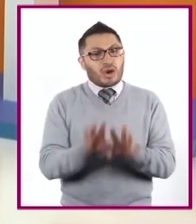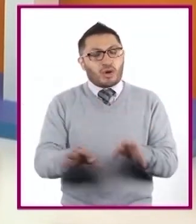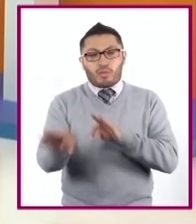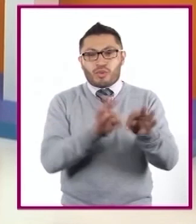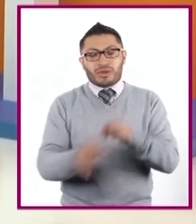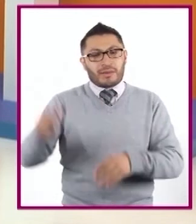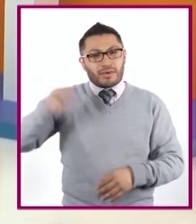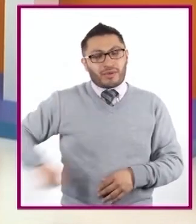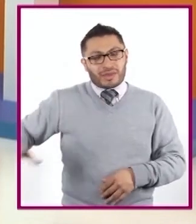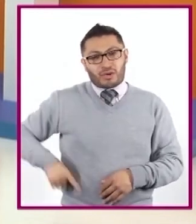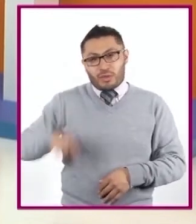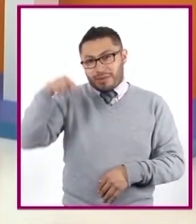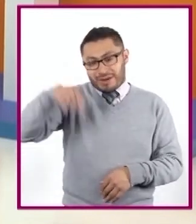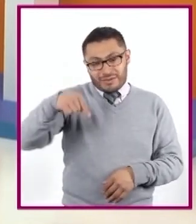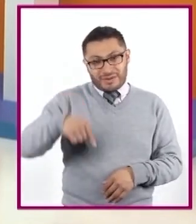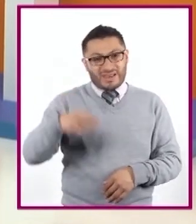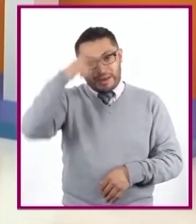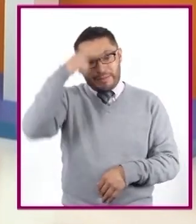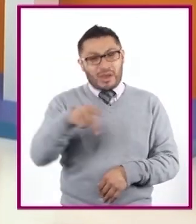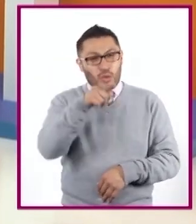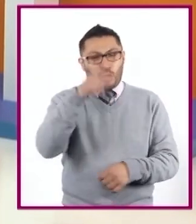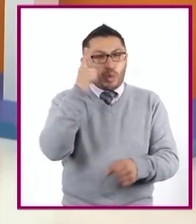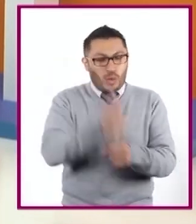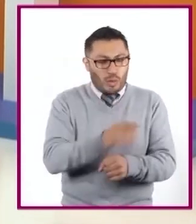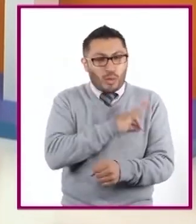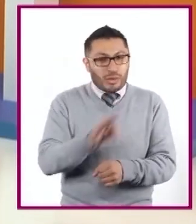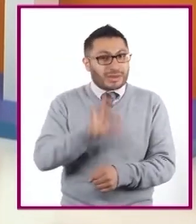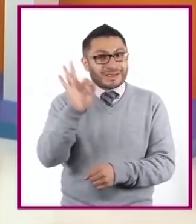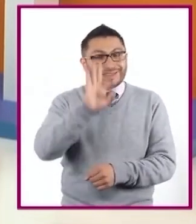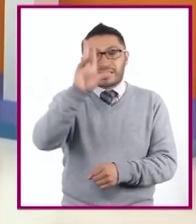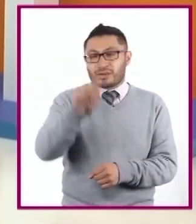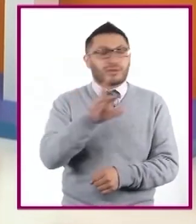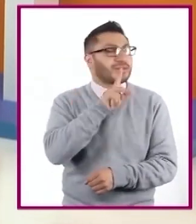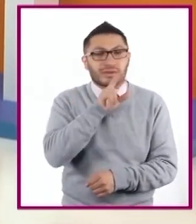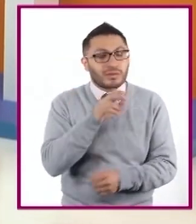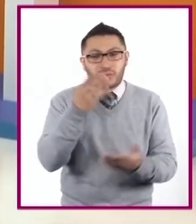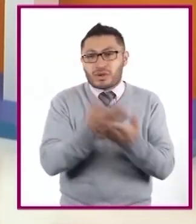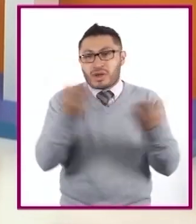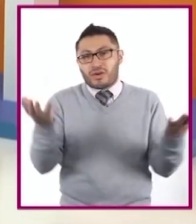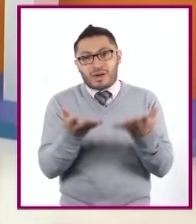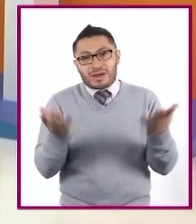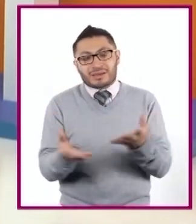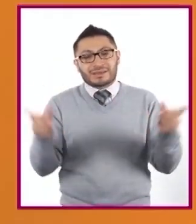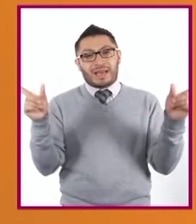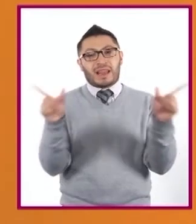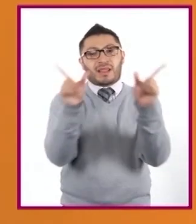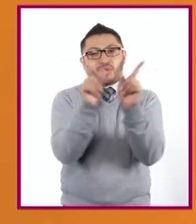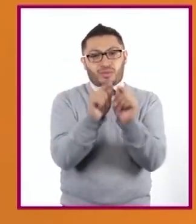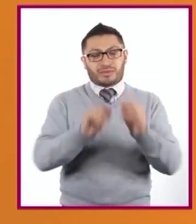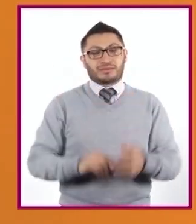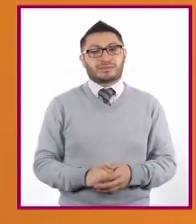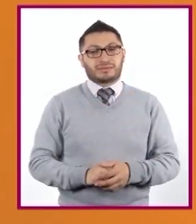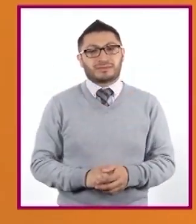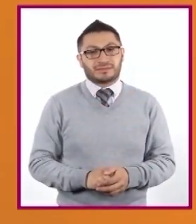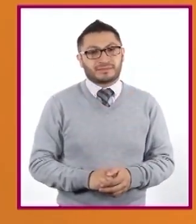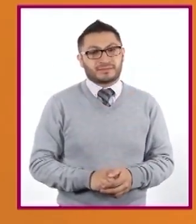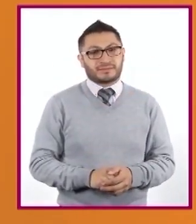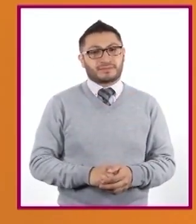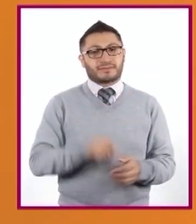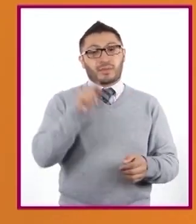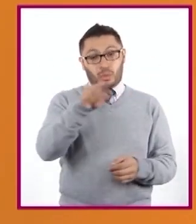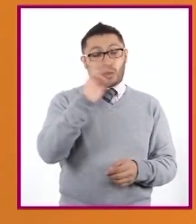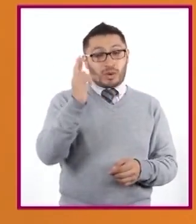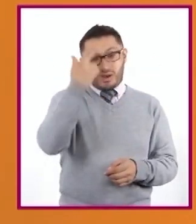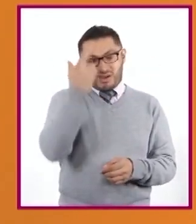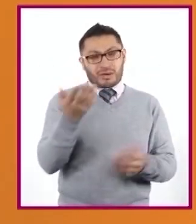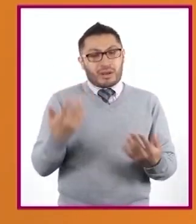virreinato. ¿Lo lograron? Si no fue así, no se preocupen, ahora haremos una síntesis. Consideren